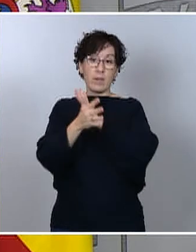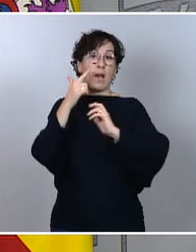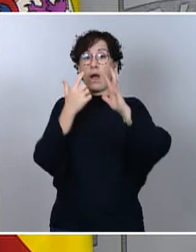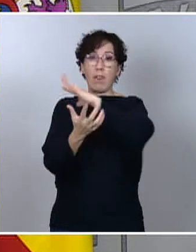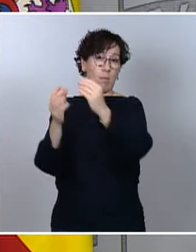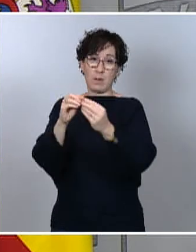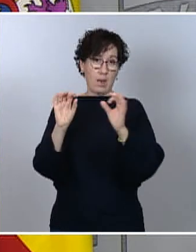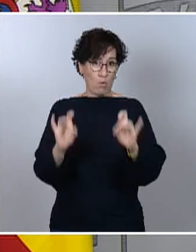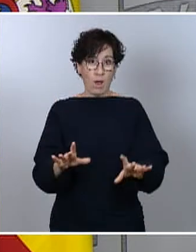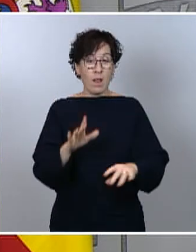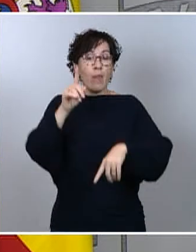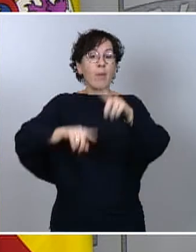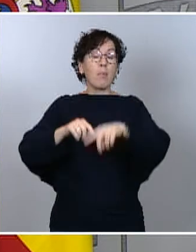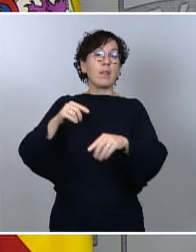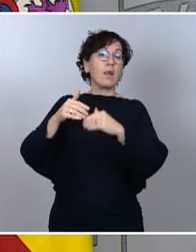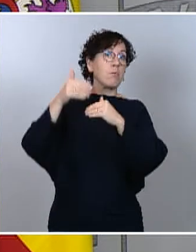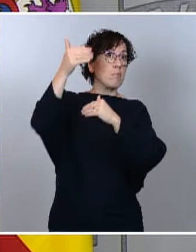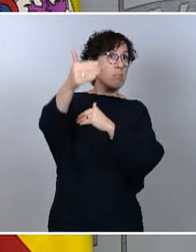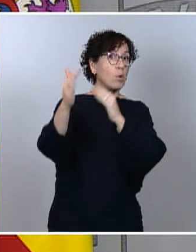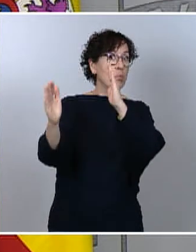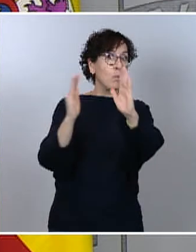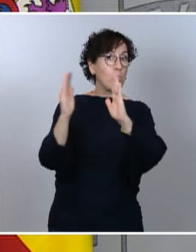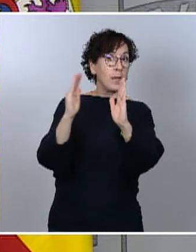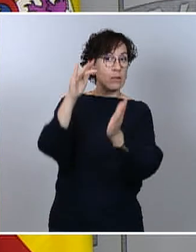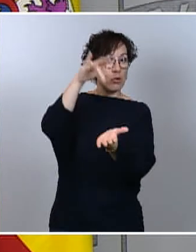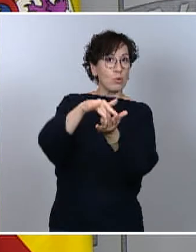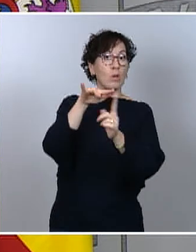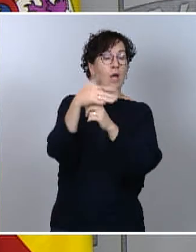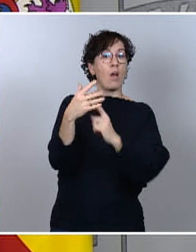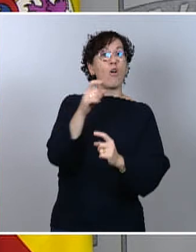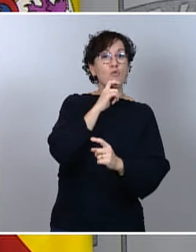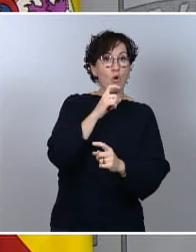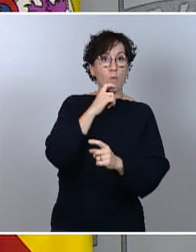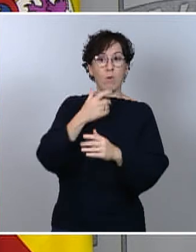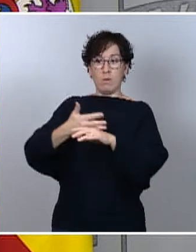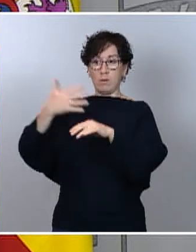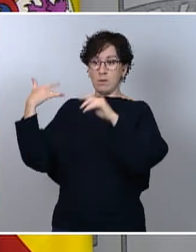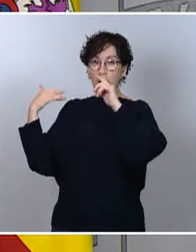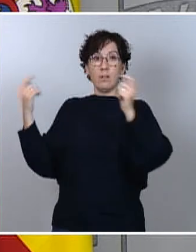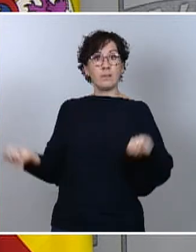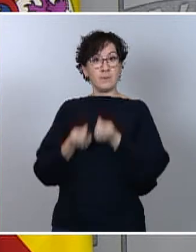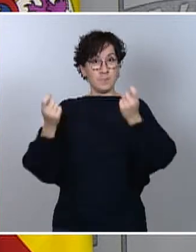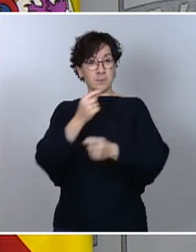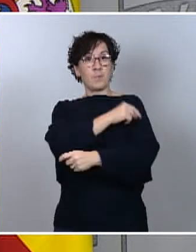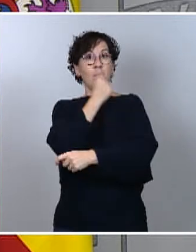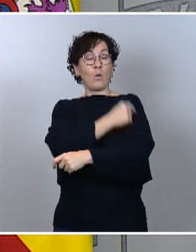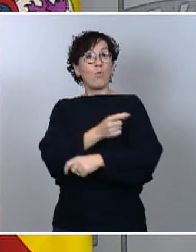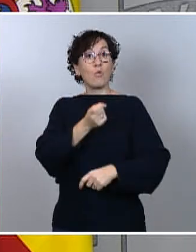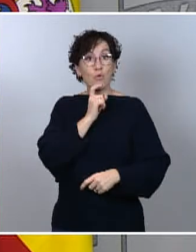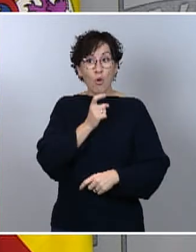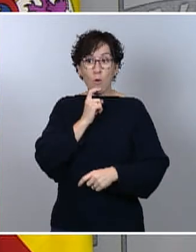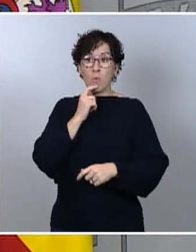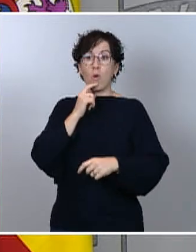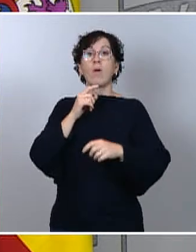nos encontremos y también considerando cómo esté desarrollándose la campaña de vacunación para tener los datos